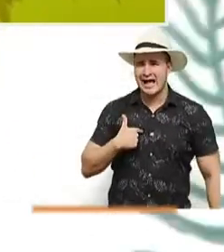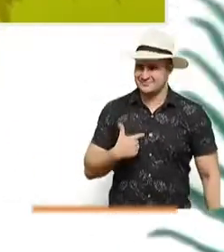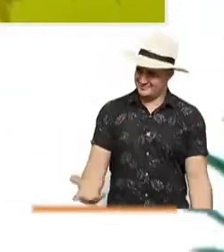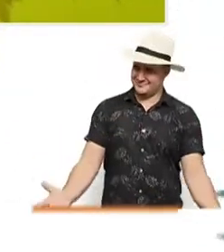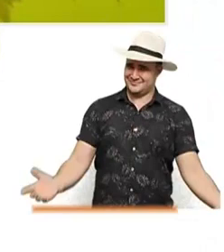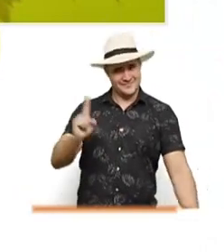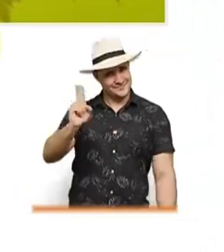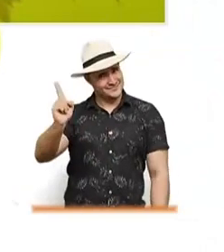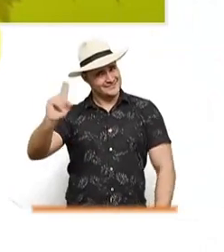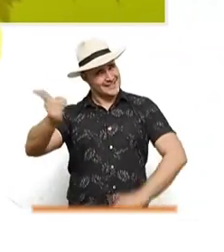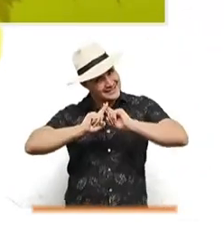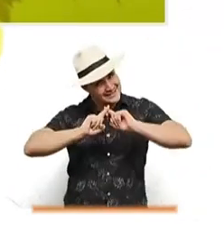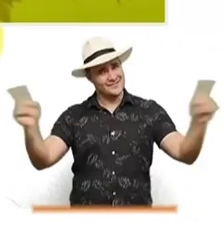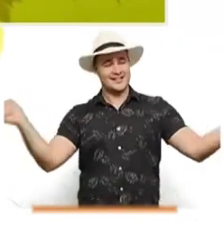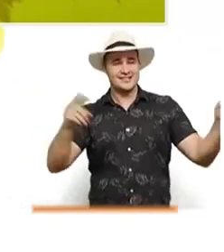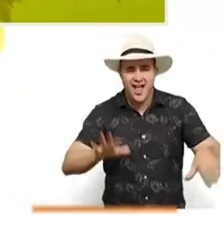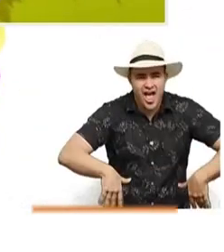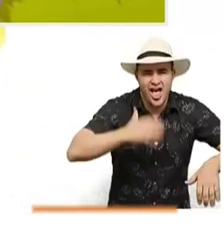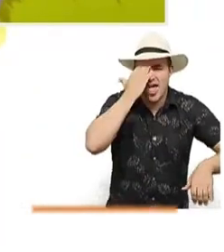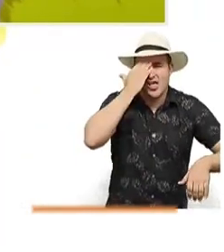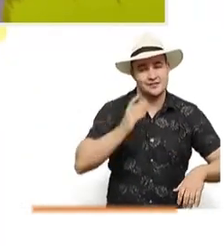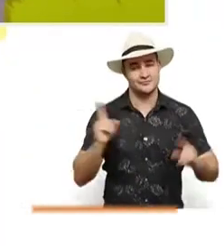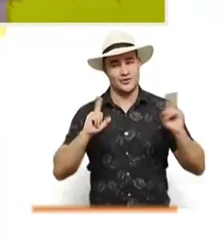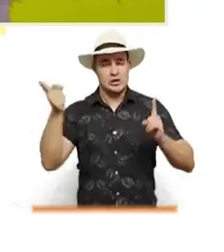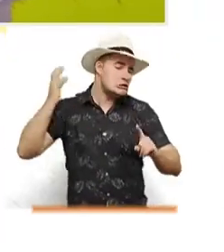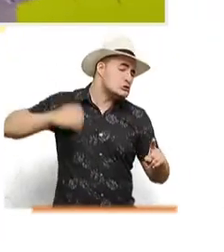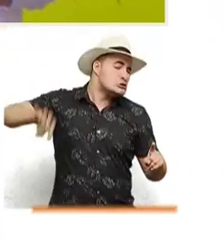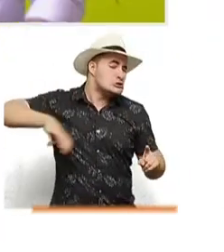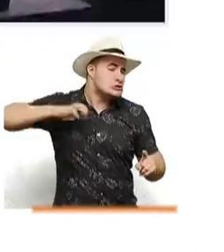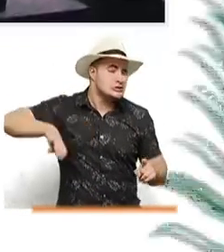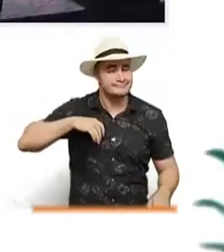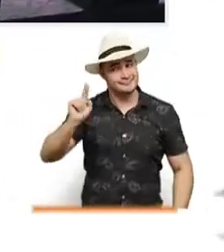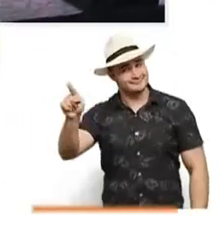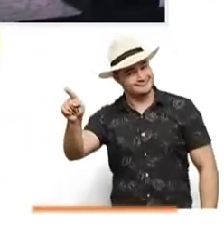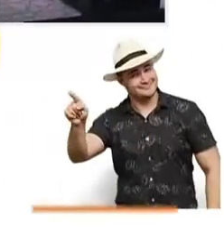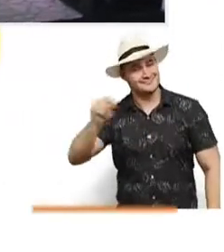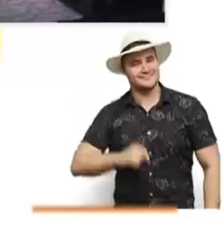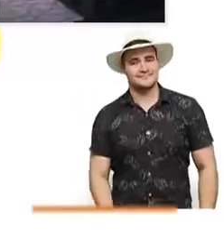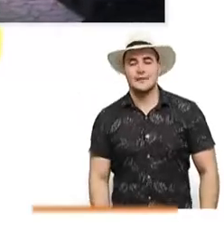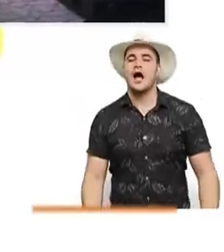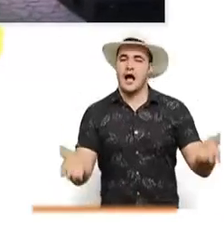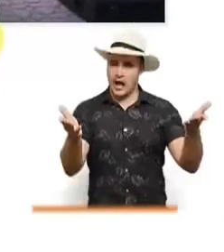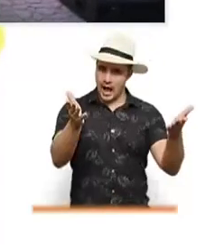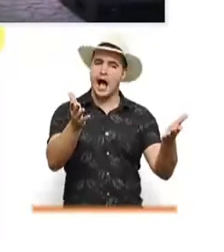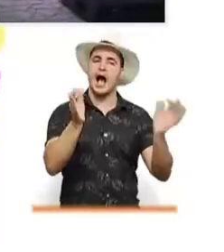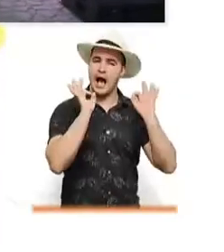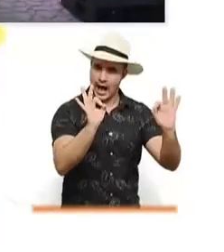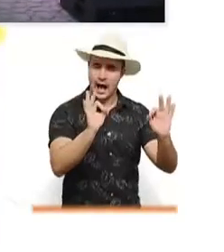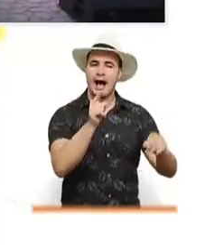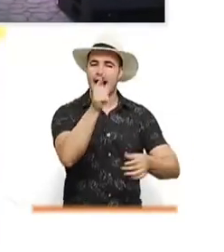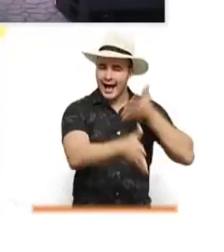muy diferente el chandoso al pulgoso. Y justamente